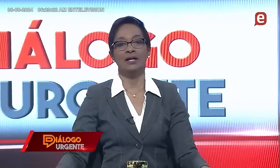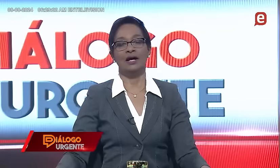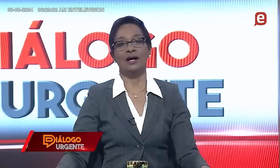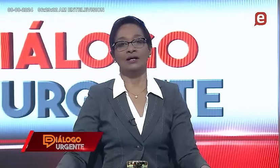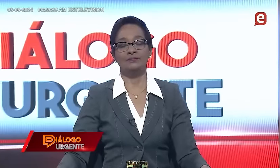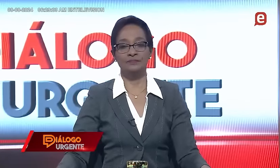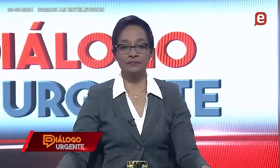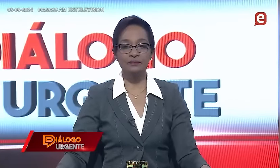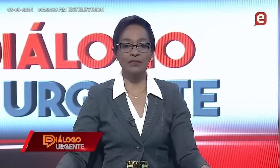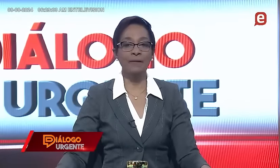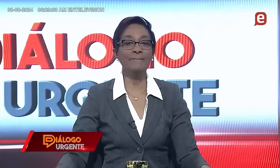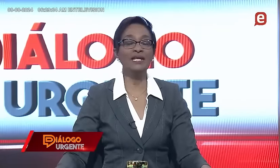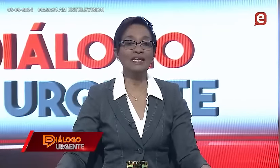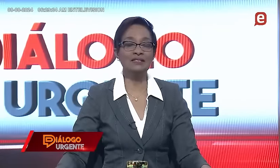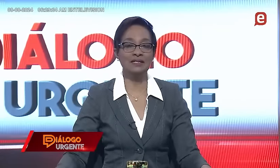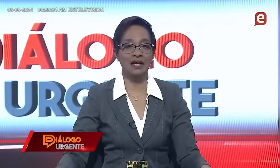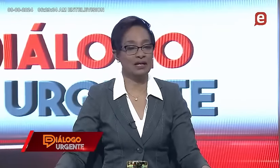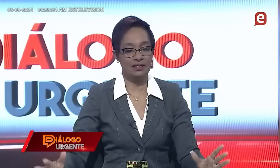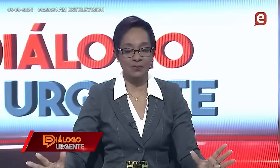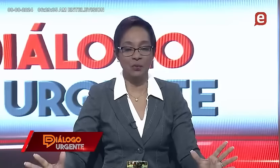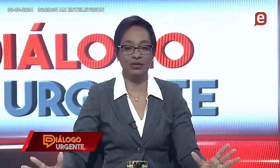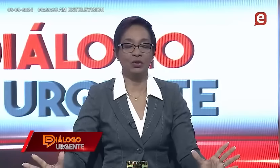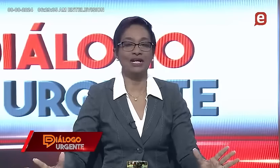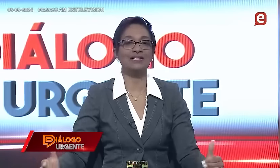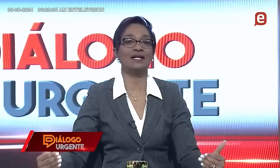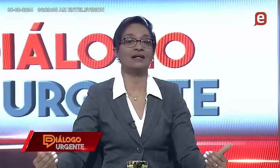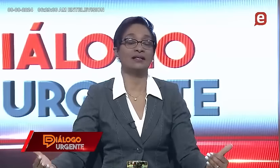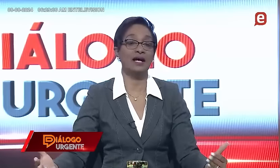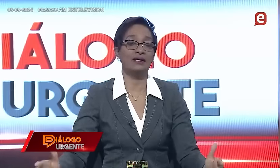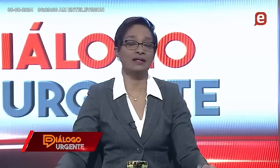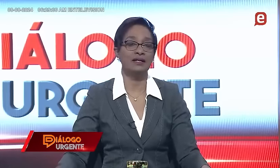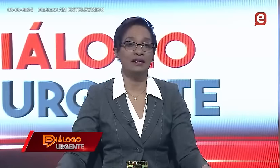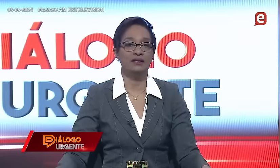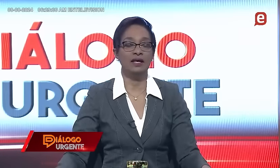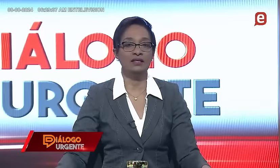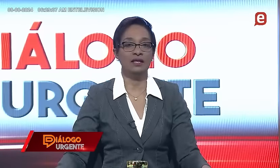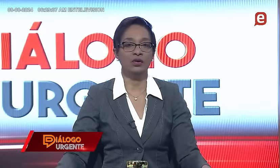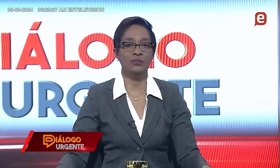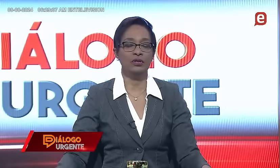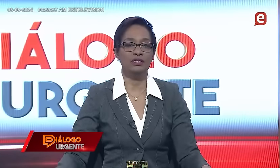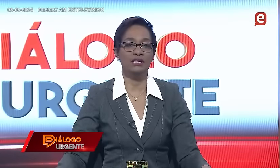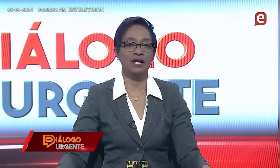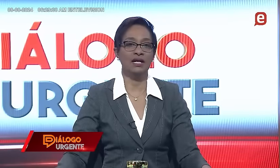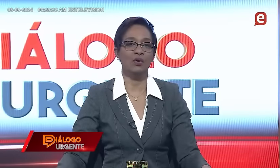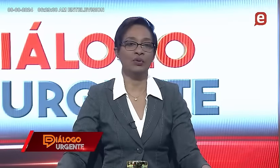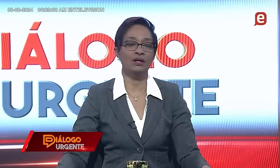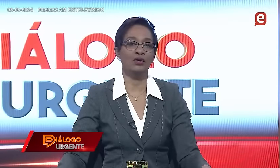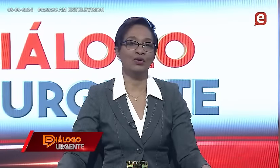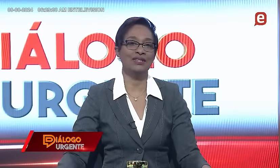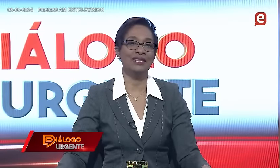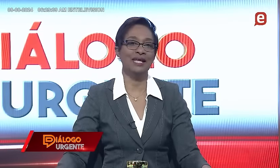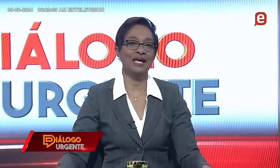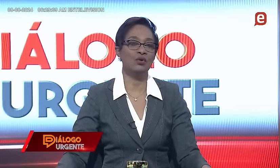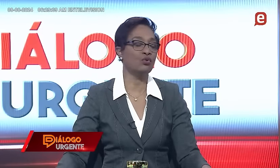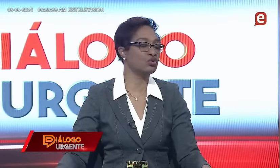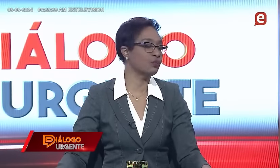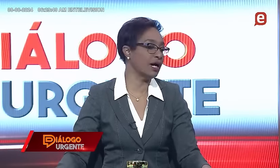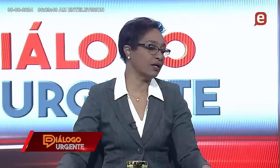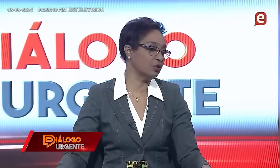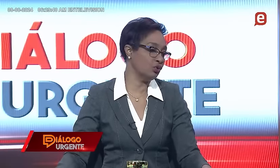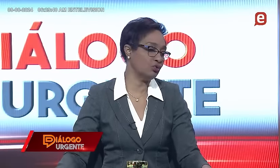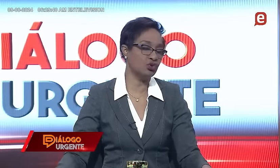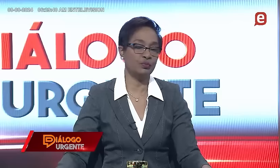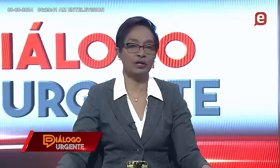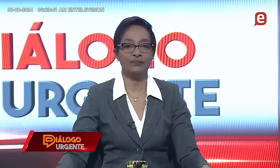la ministra, en ese momento la secretaria de Interior y Policía en el gobierno de Guzmán,